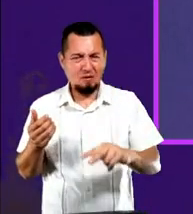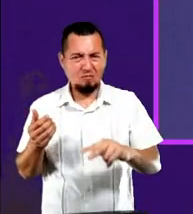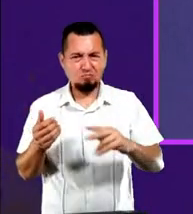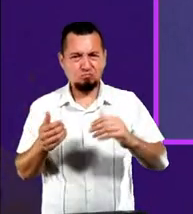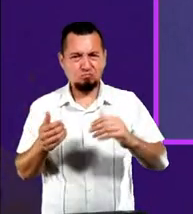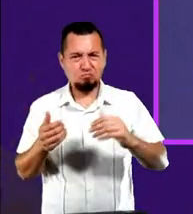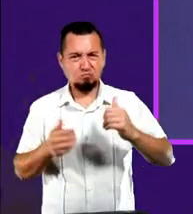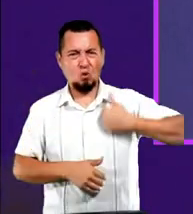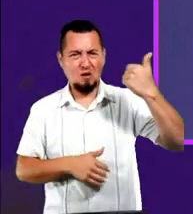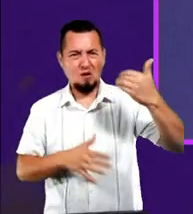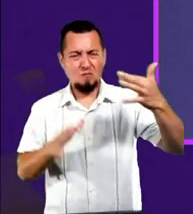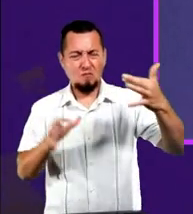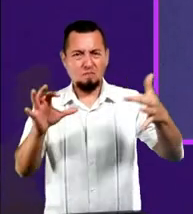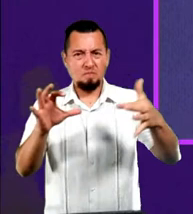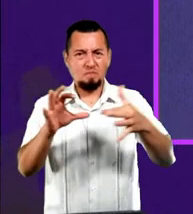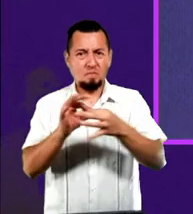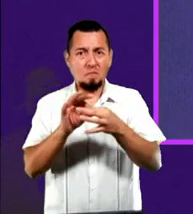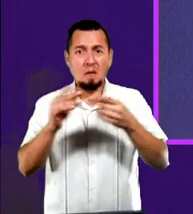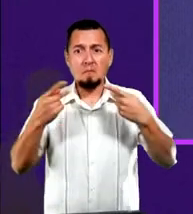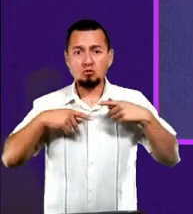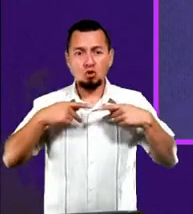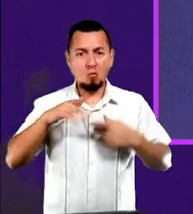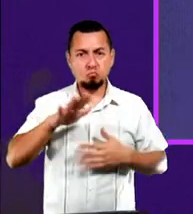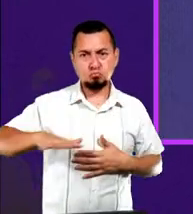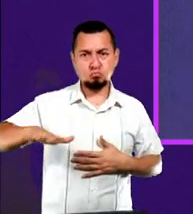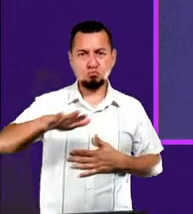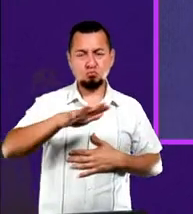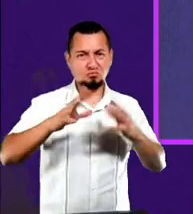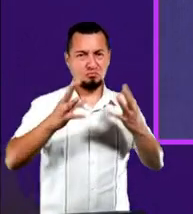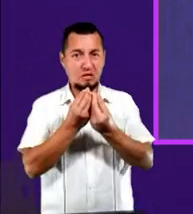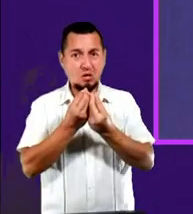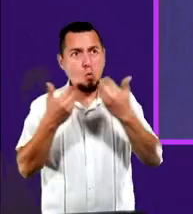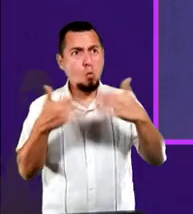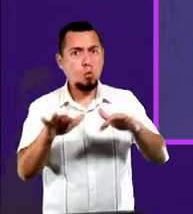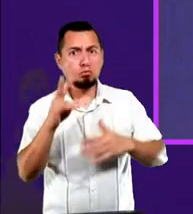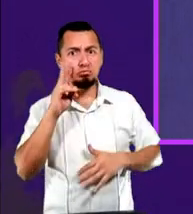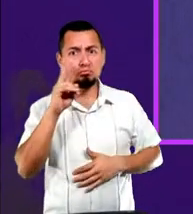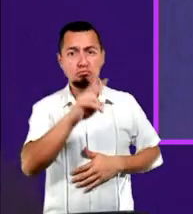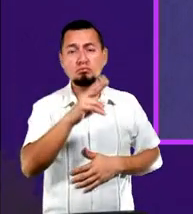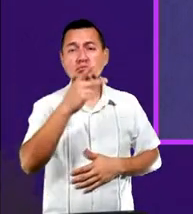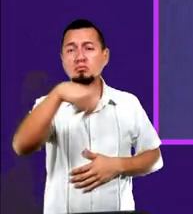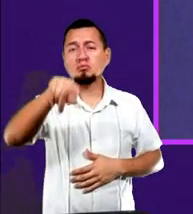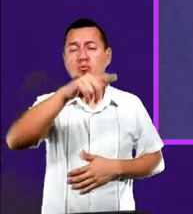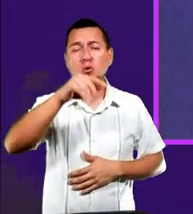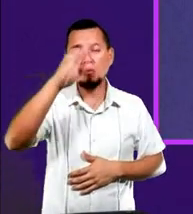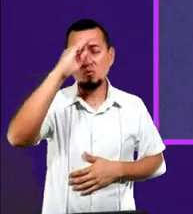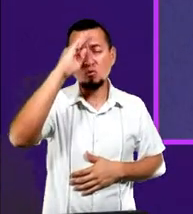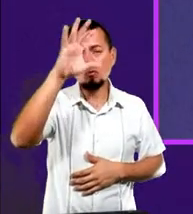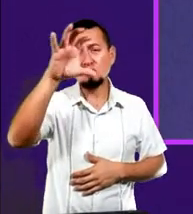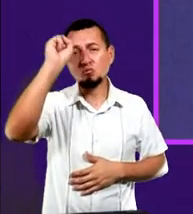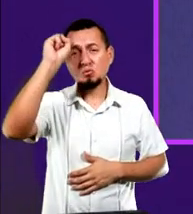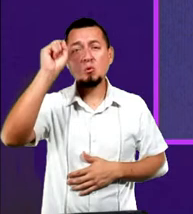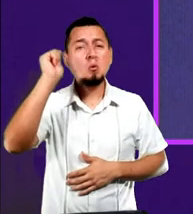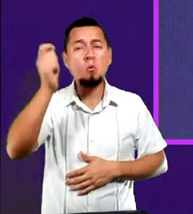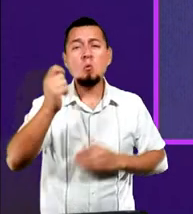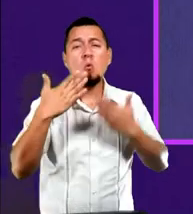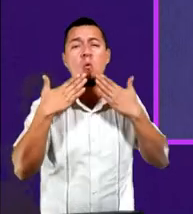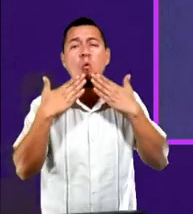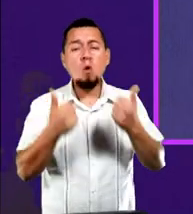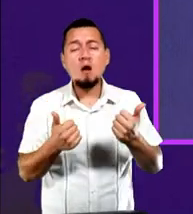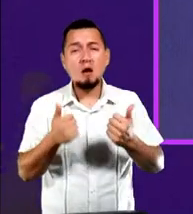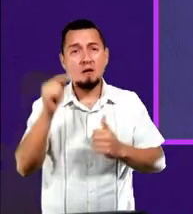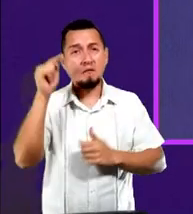Y tiene un récord que seguramente nadie va a igualar nunca. Él participó, Valentín Gómez Farías,